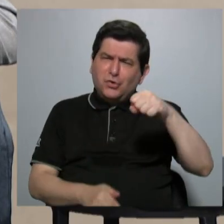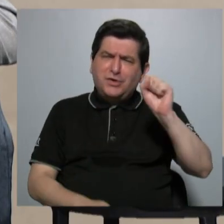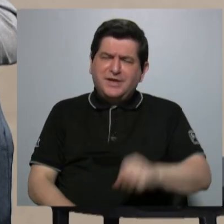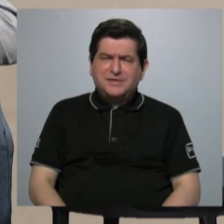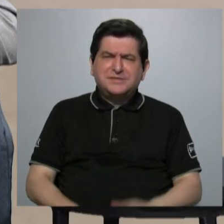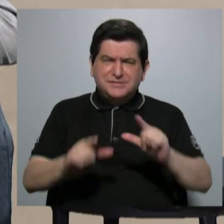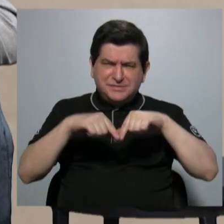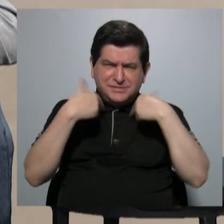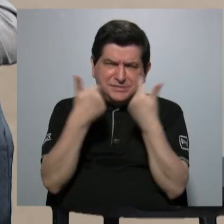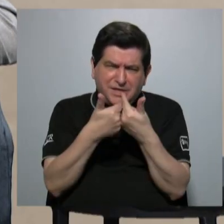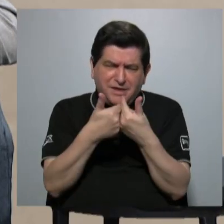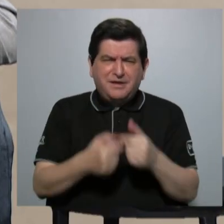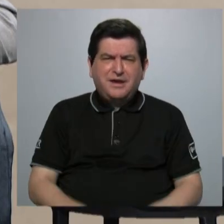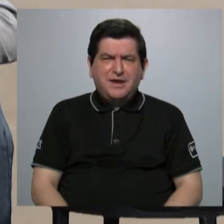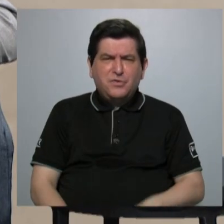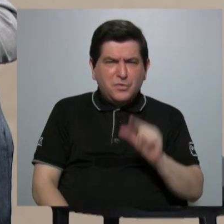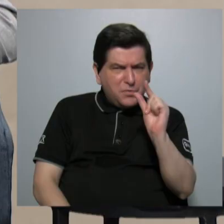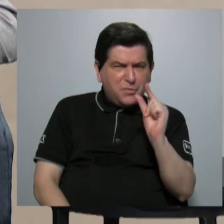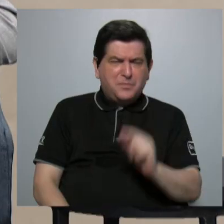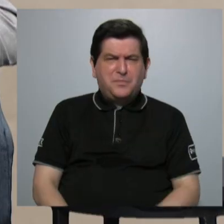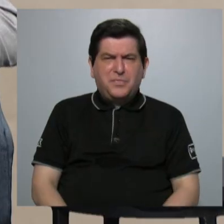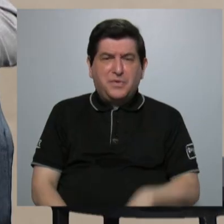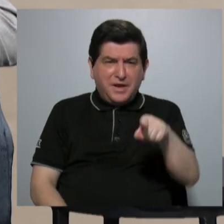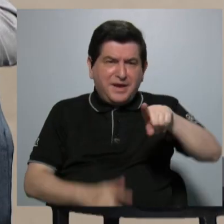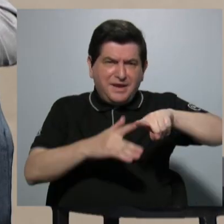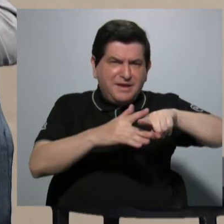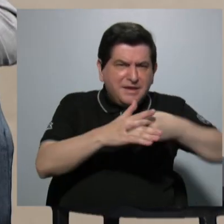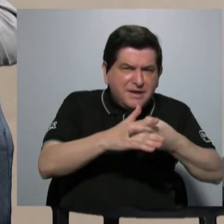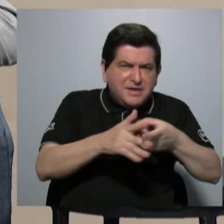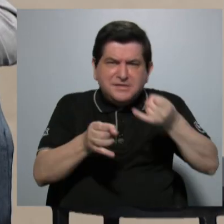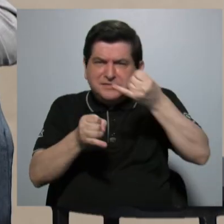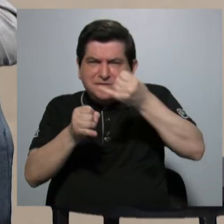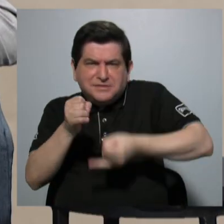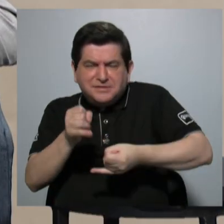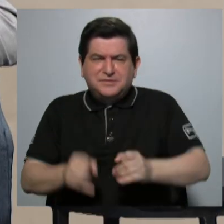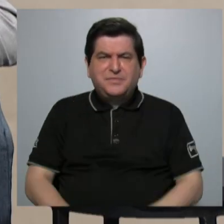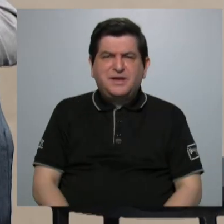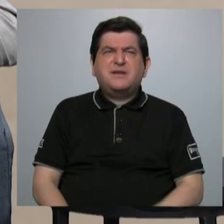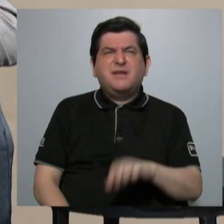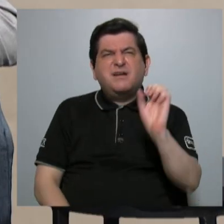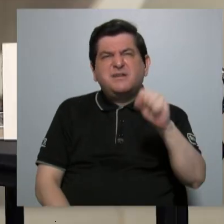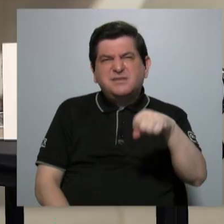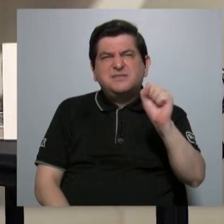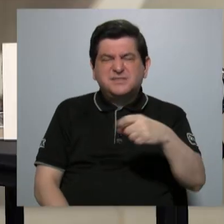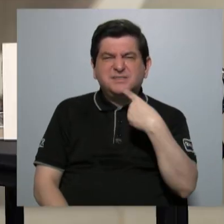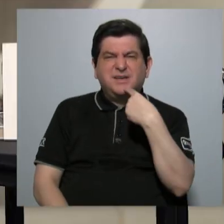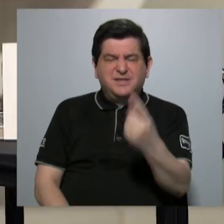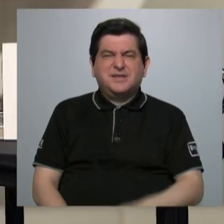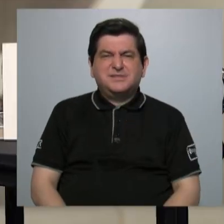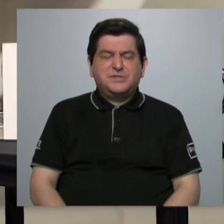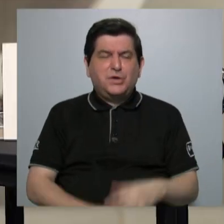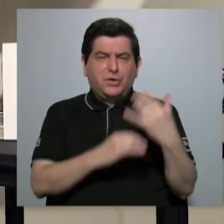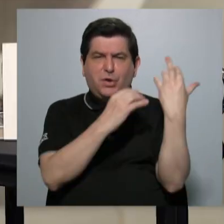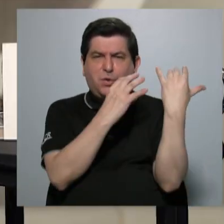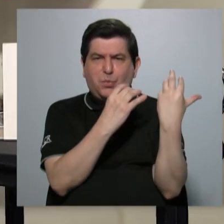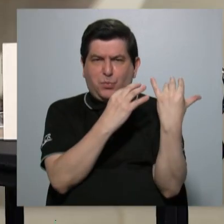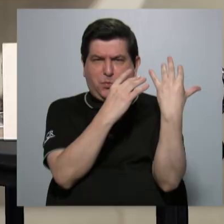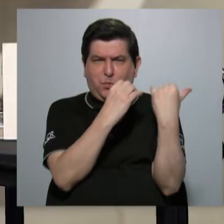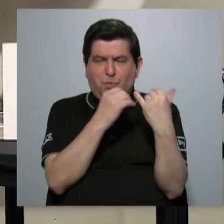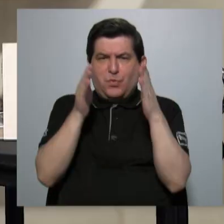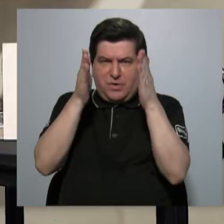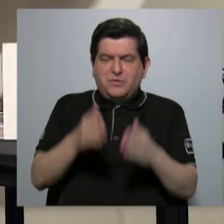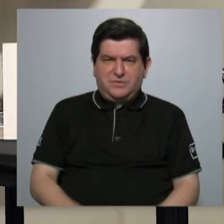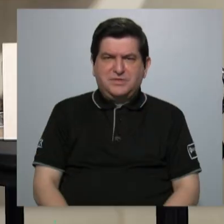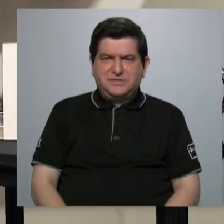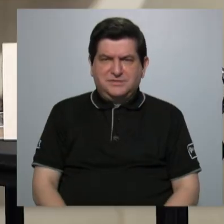cámara. Sí. El que da las entradas, las salidas, digamos. Sí, podemos decir que el flautista, ¿verdad?, que es el